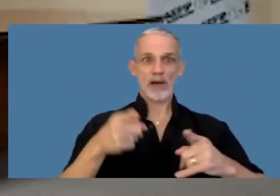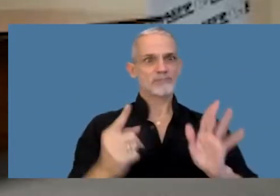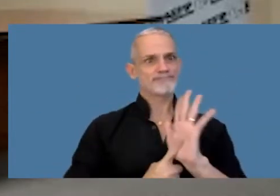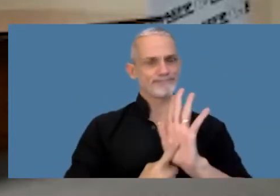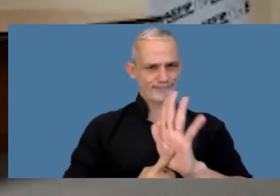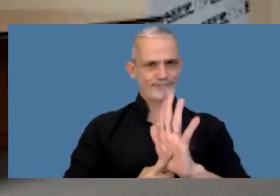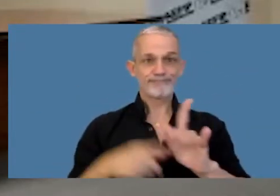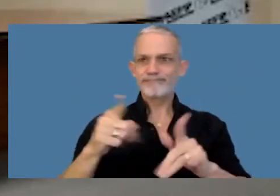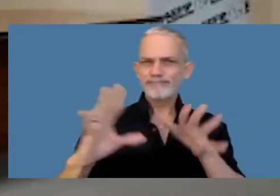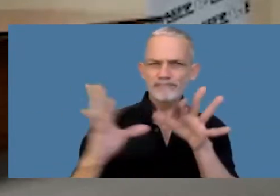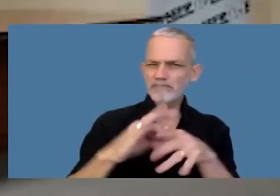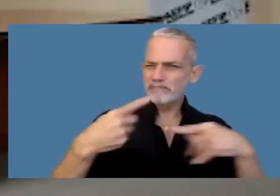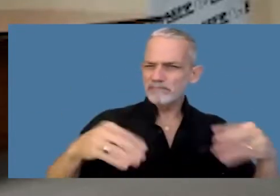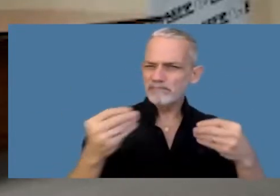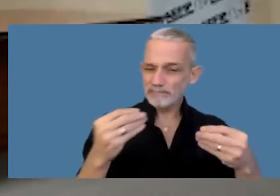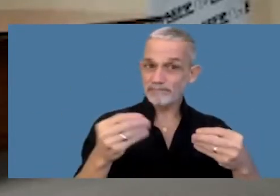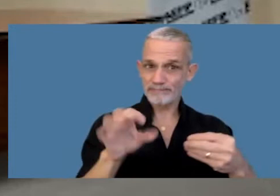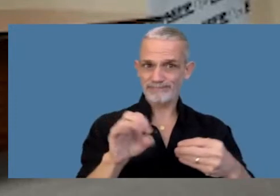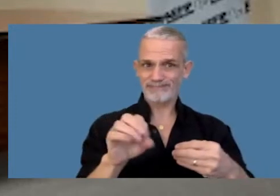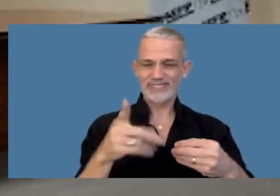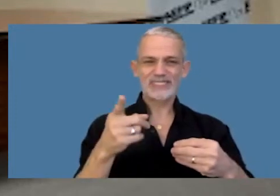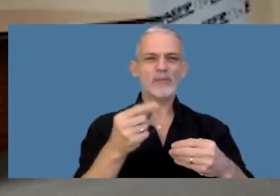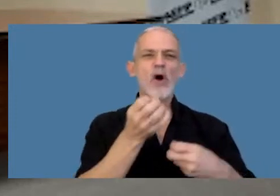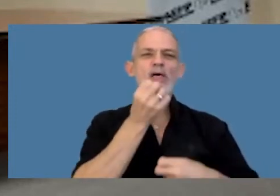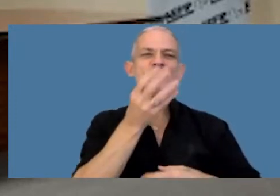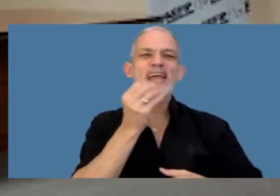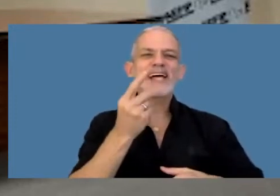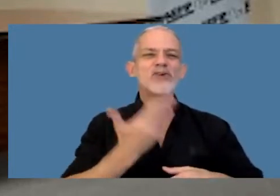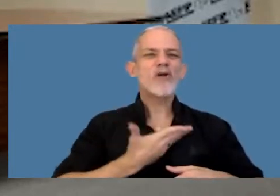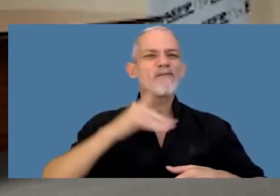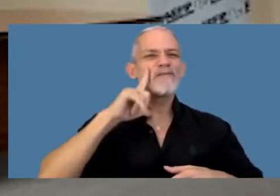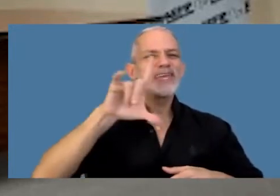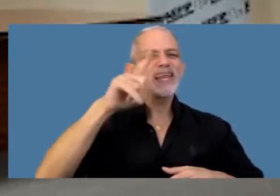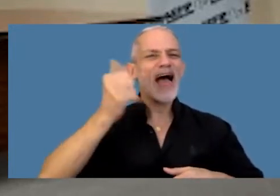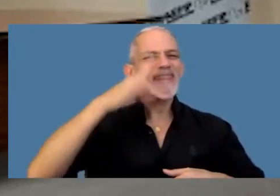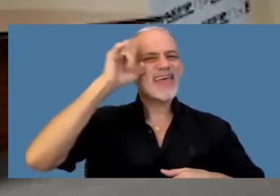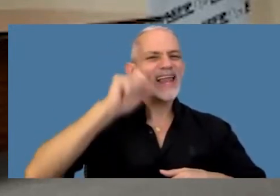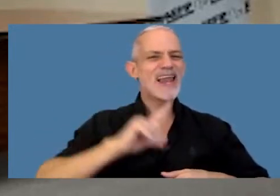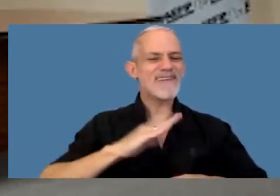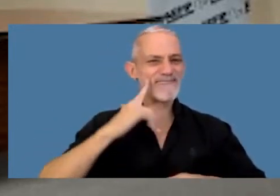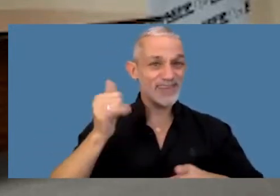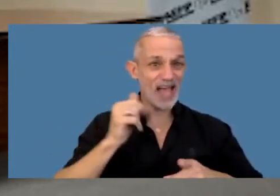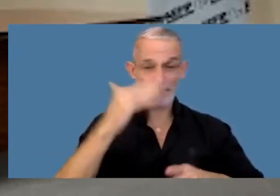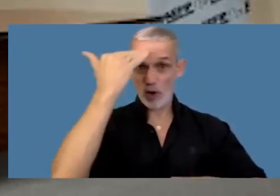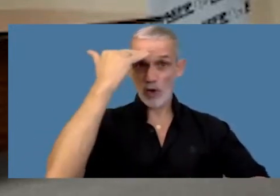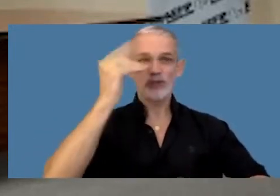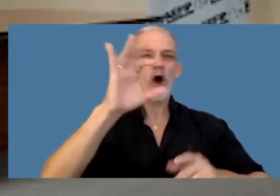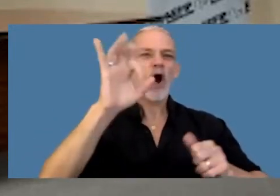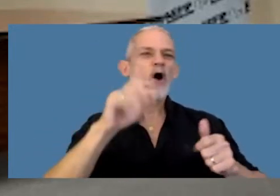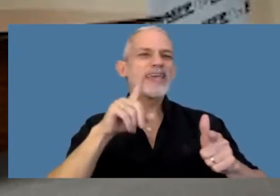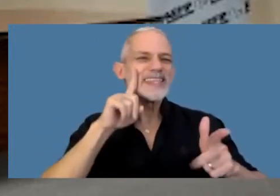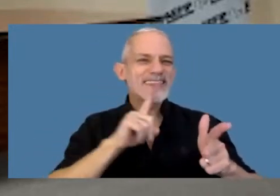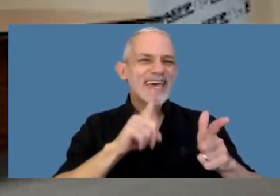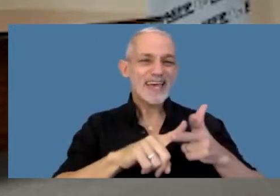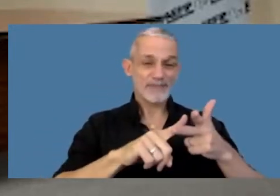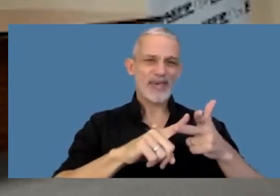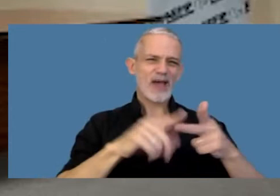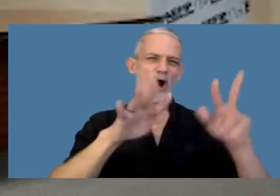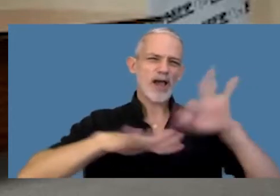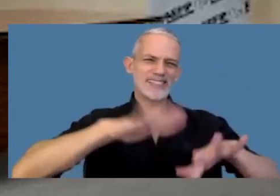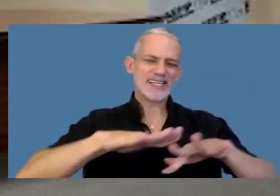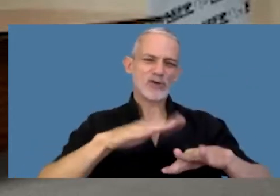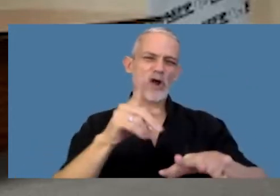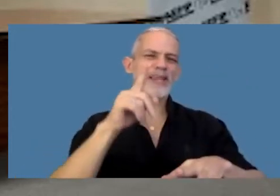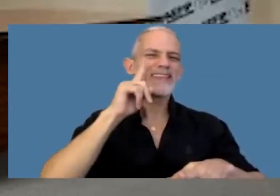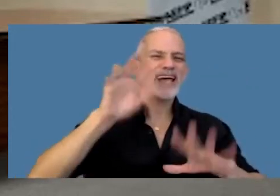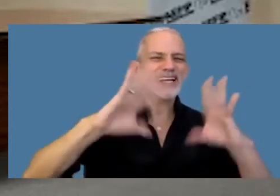lado, lo que se llamó la Declaración de Filadelfia, que es lo que modifica la Constitución de OIT, y que ratifica. Ratifica